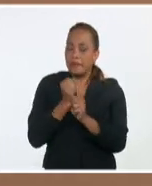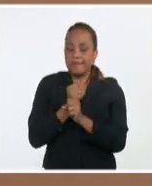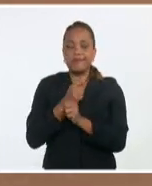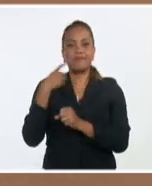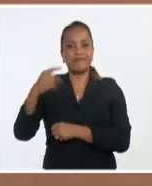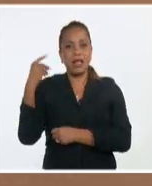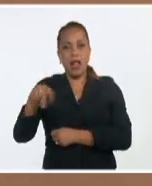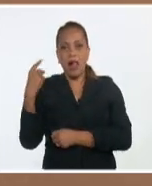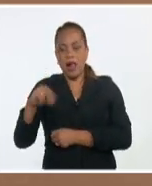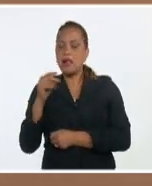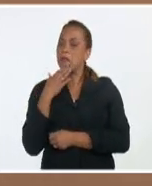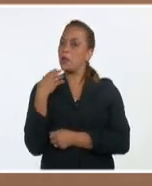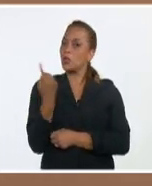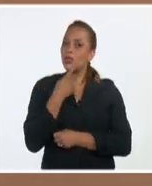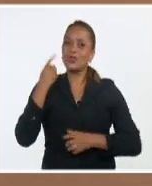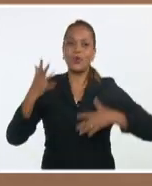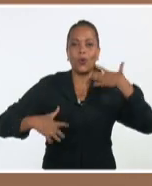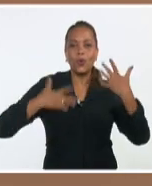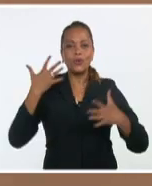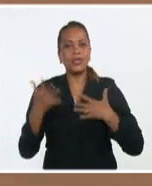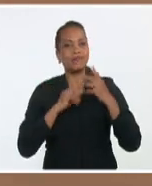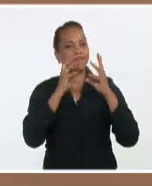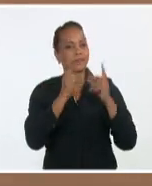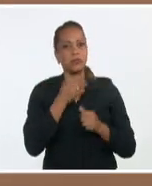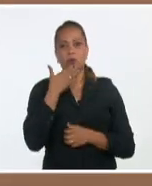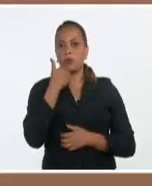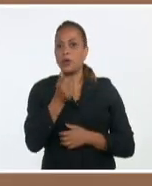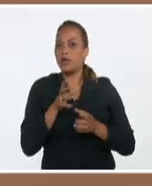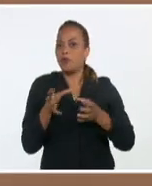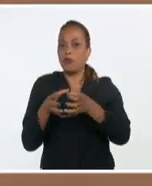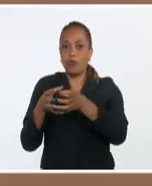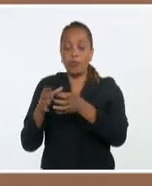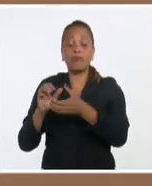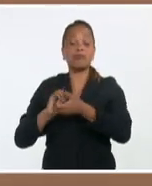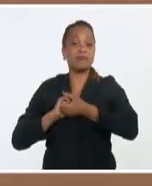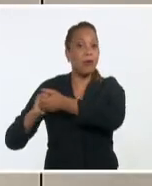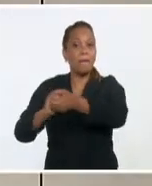contento por el resultado, por los compañeros, todo el mundo está muy contento.